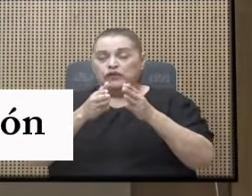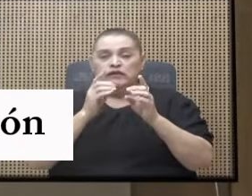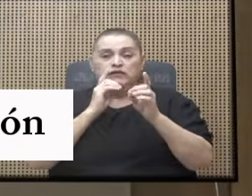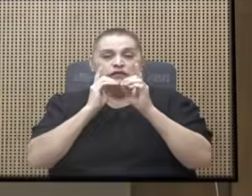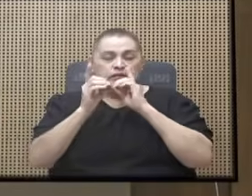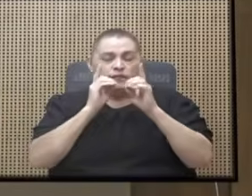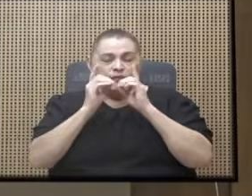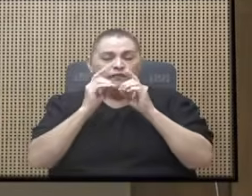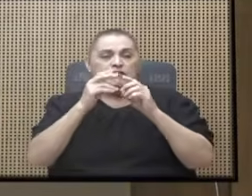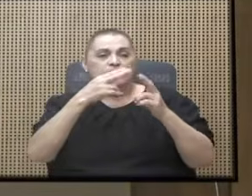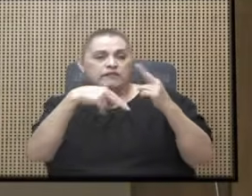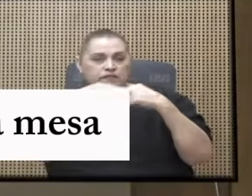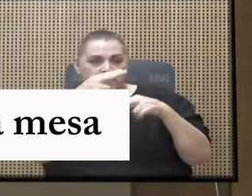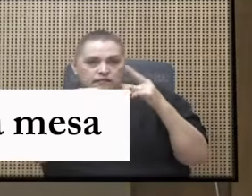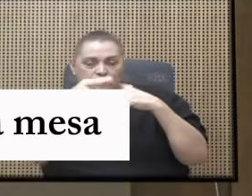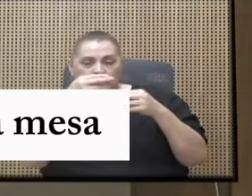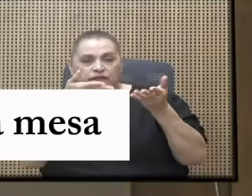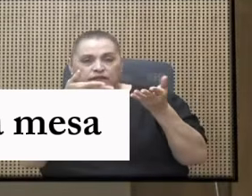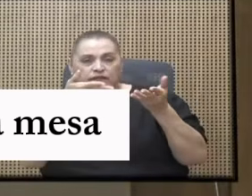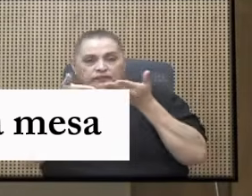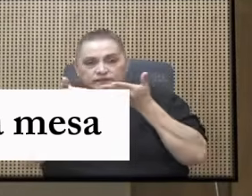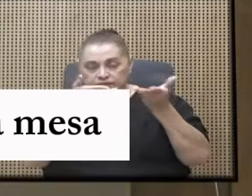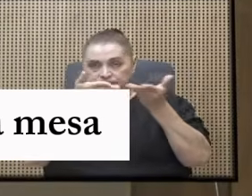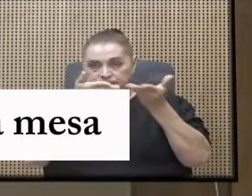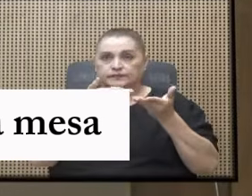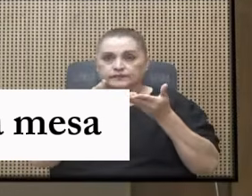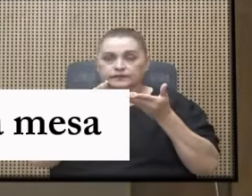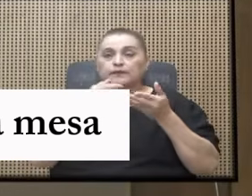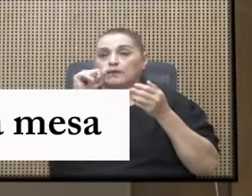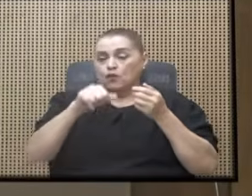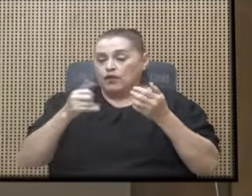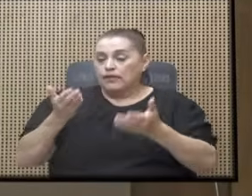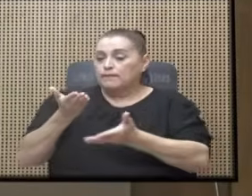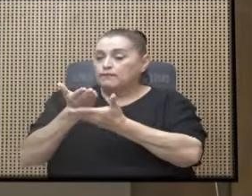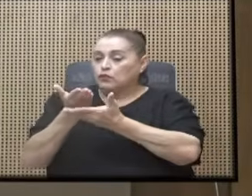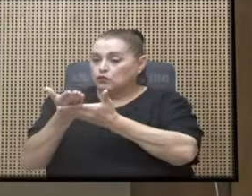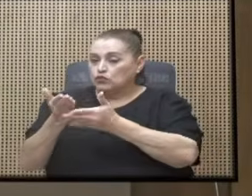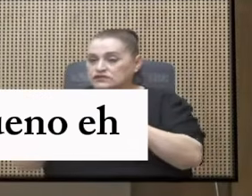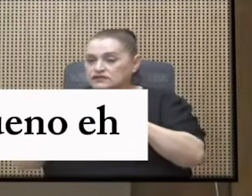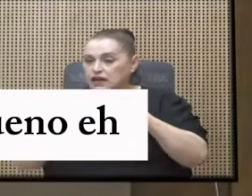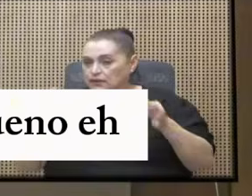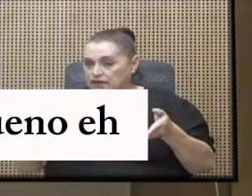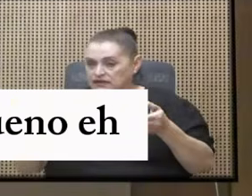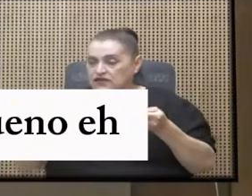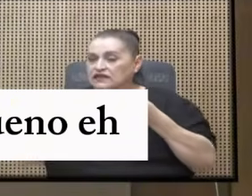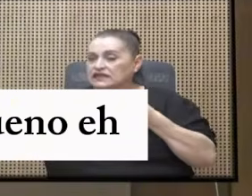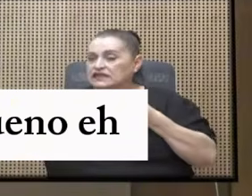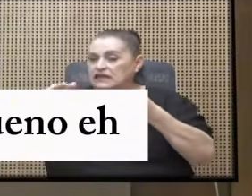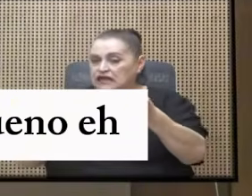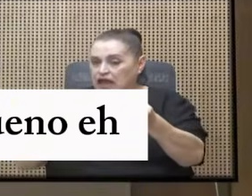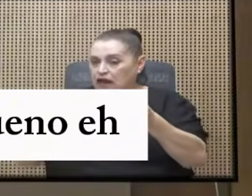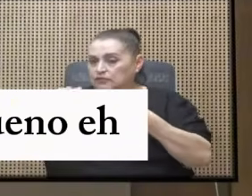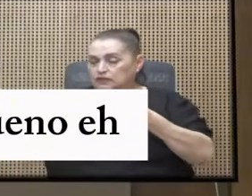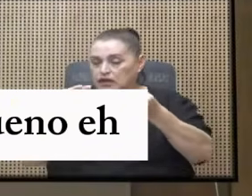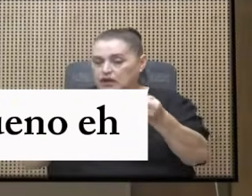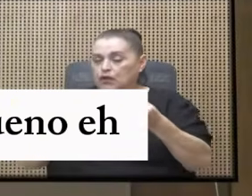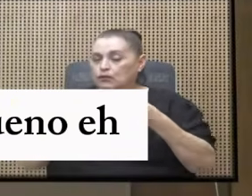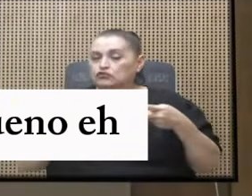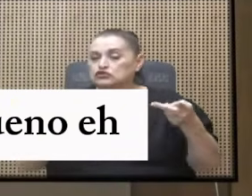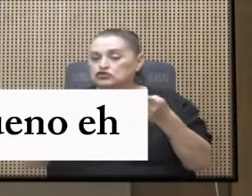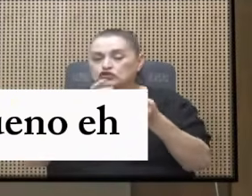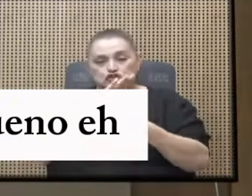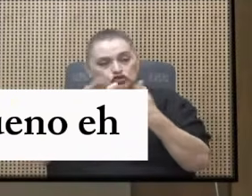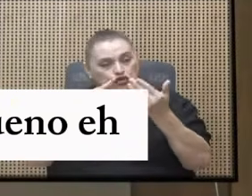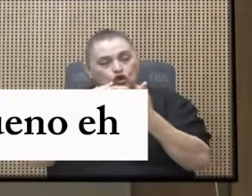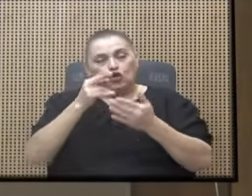de negociación, donde se pongan las propuestas sobre la mesa, se intercambian posiciones, todo en el marco del respeto.